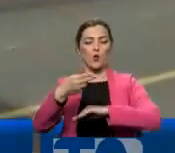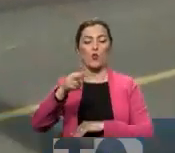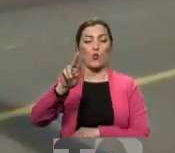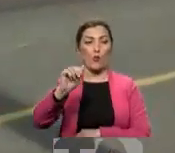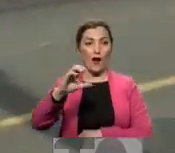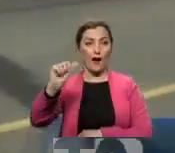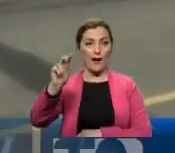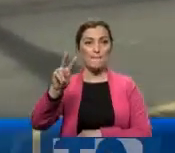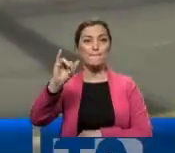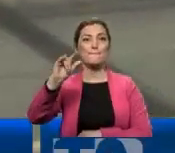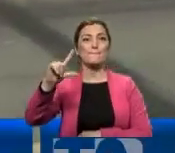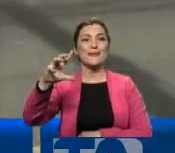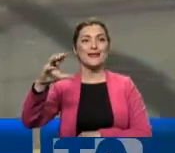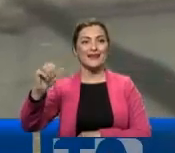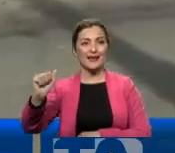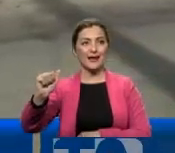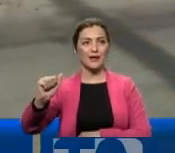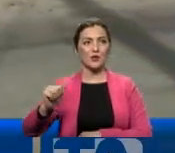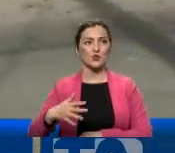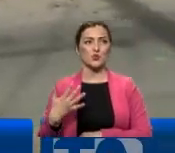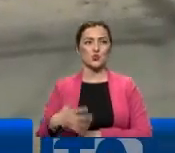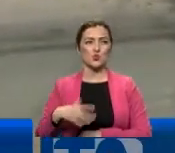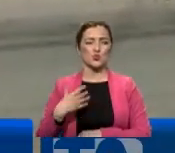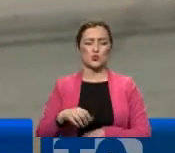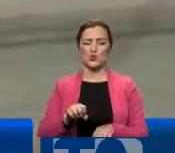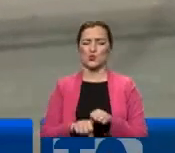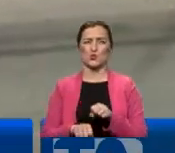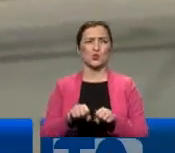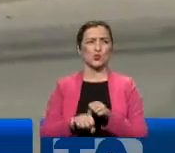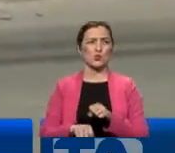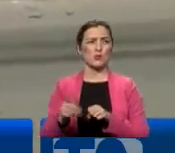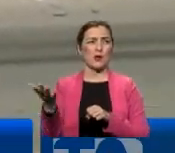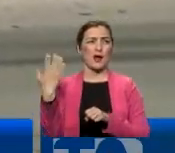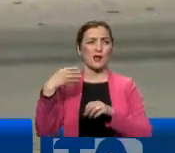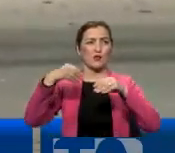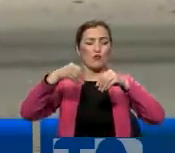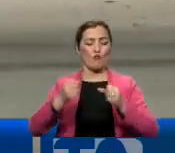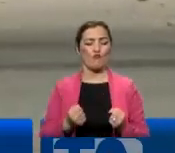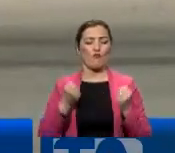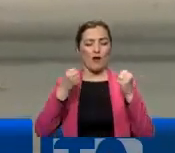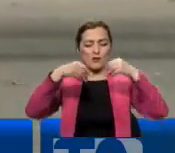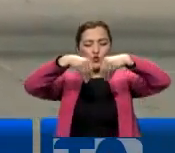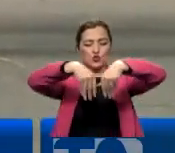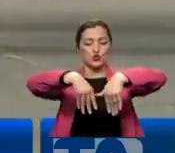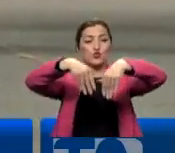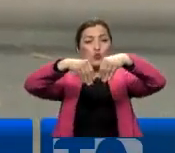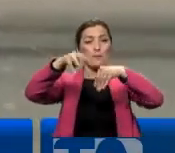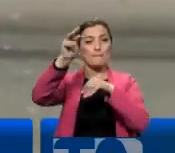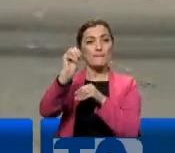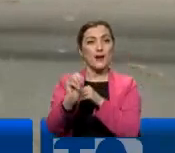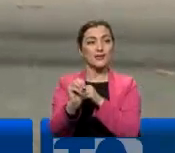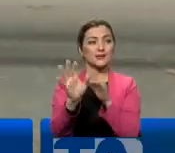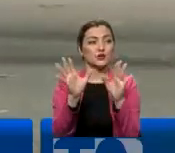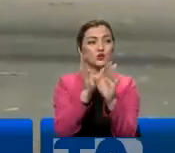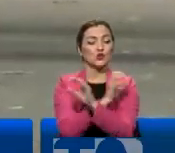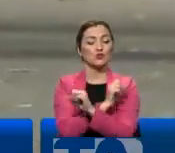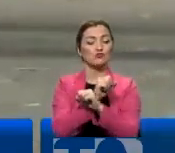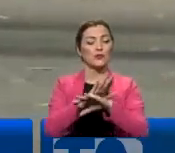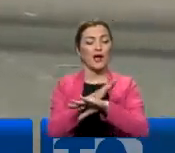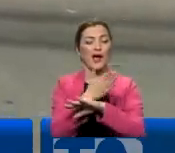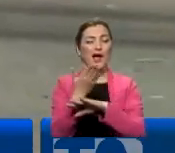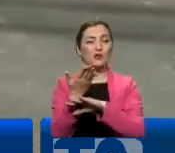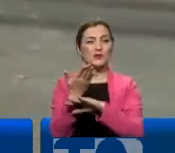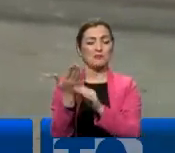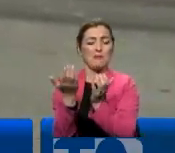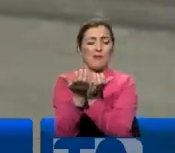Huancavilca, que resultó realmente afectada debido a las fuertes lluvias ocurridas el martes en la noche, debido a la